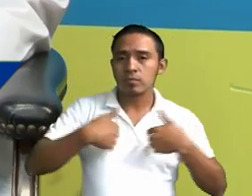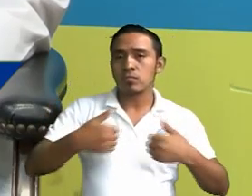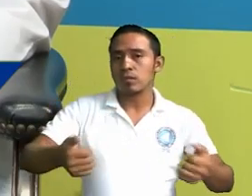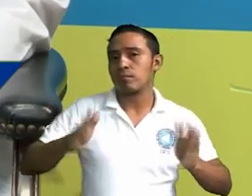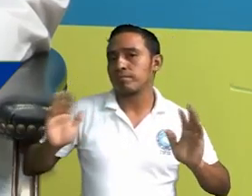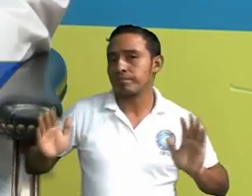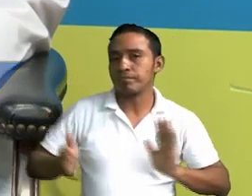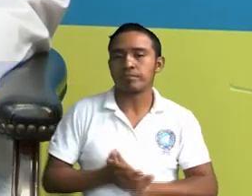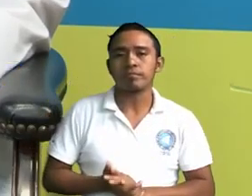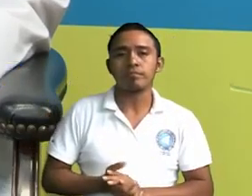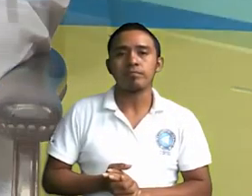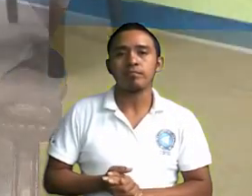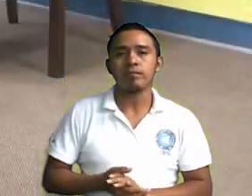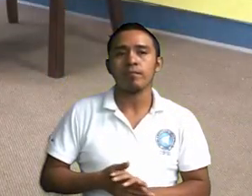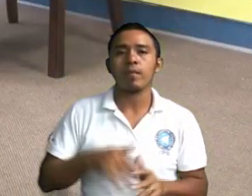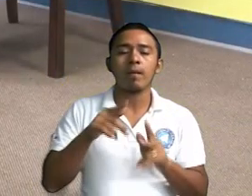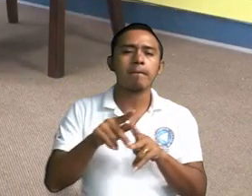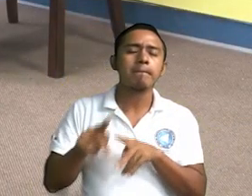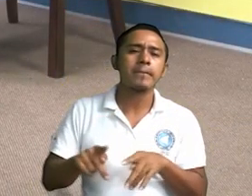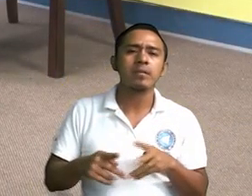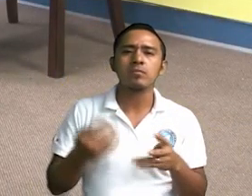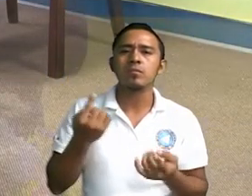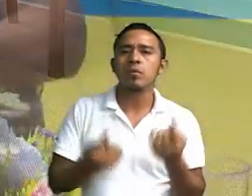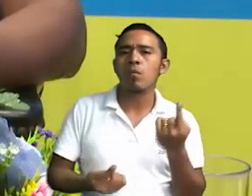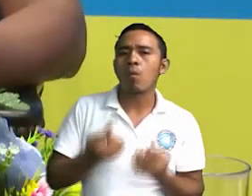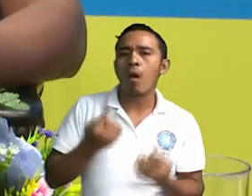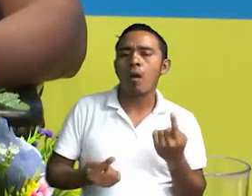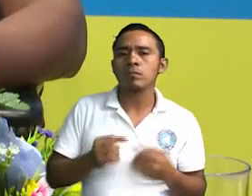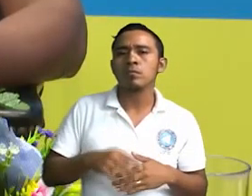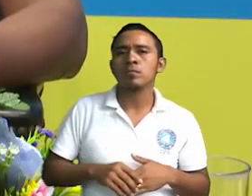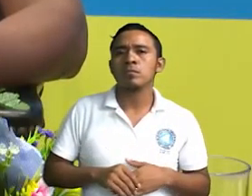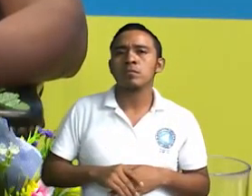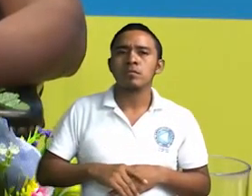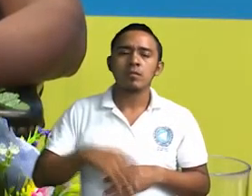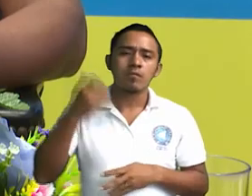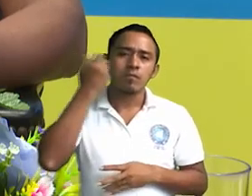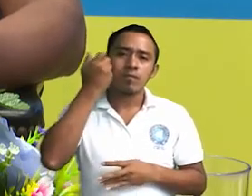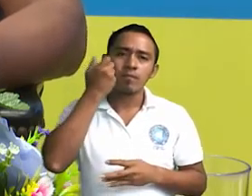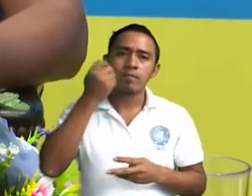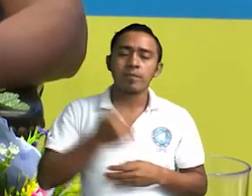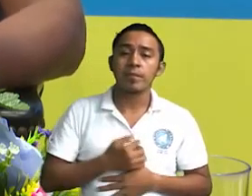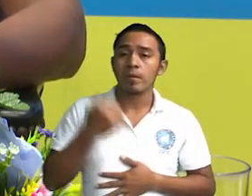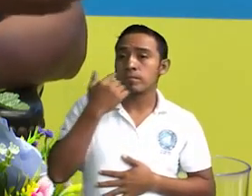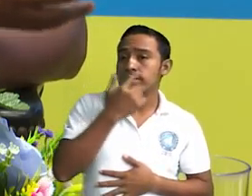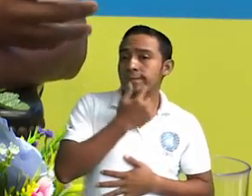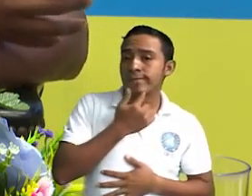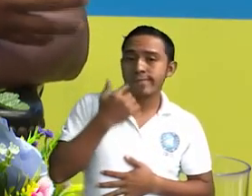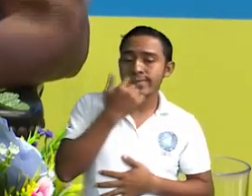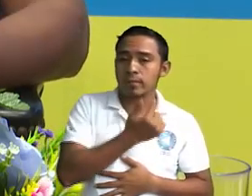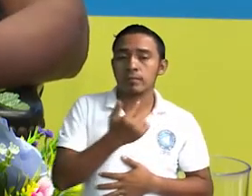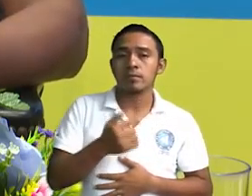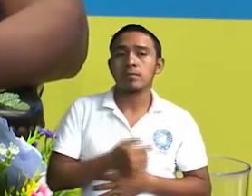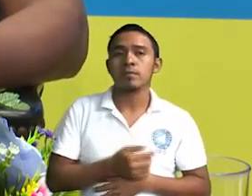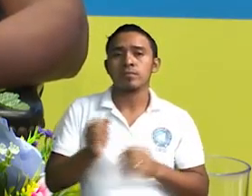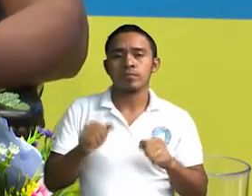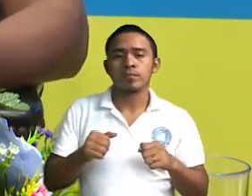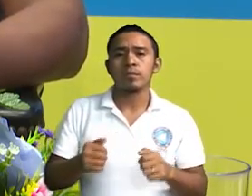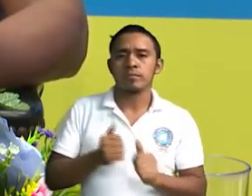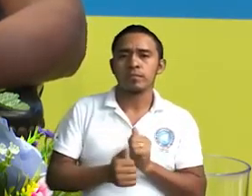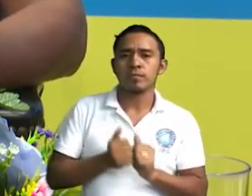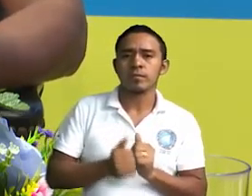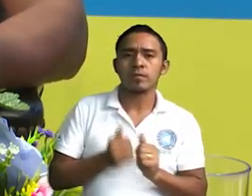cuando hablamos de esos pacientes qué tipo de enfermedades bucales o trastornos como se le llama suelen afectar